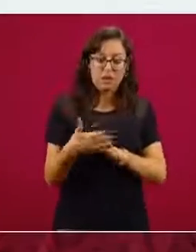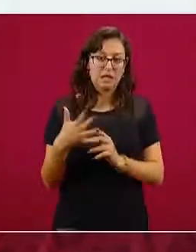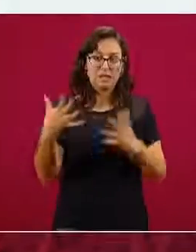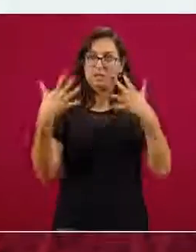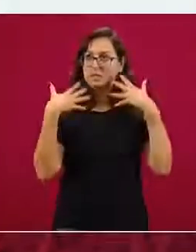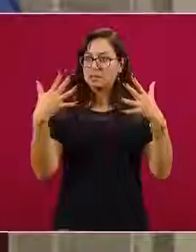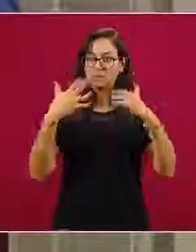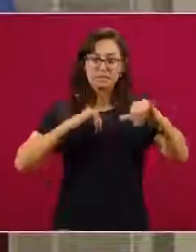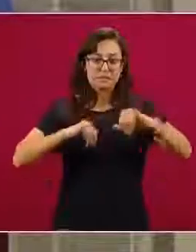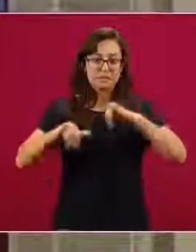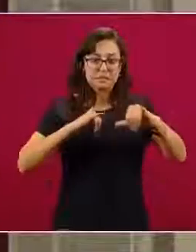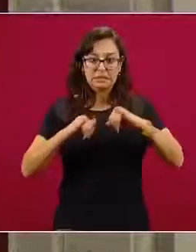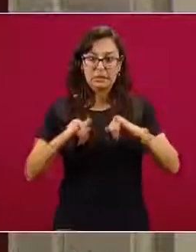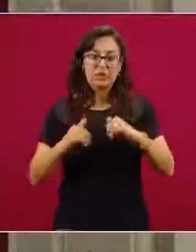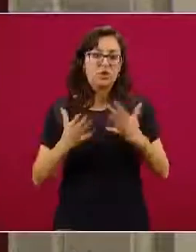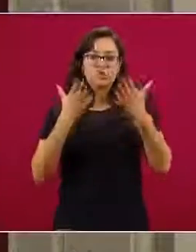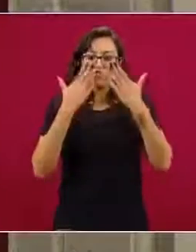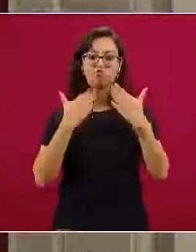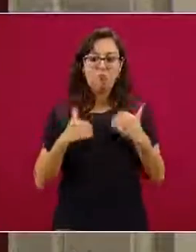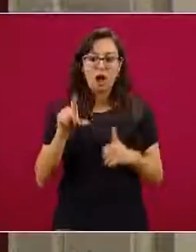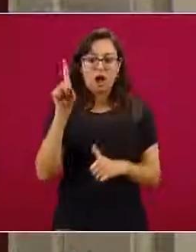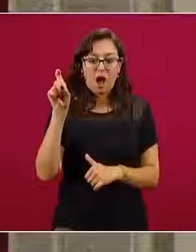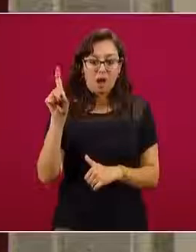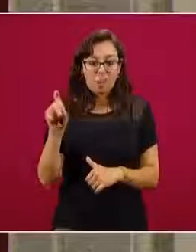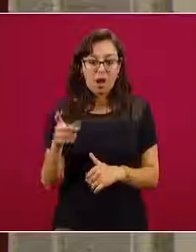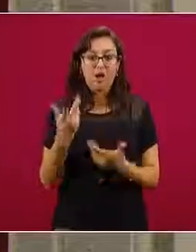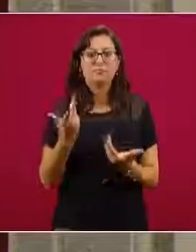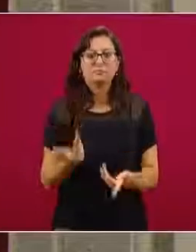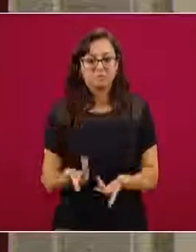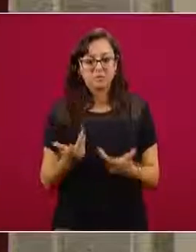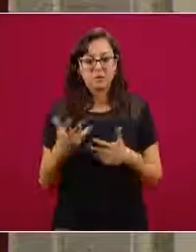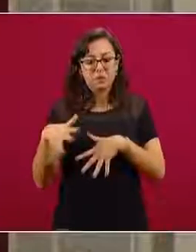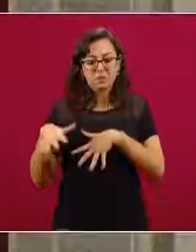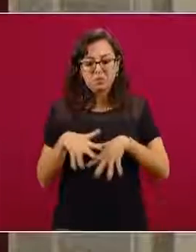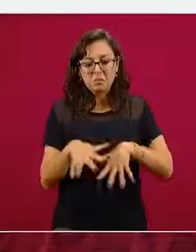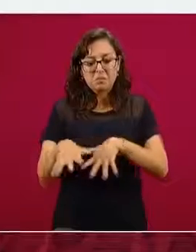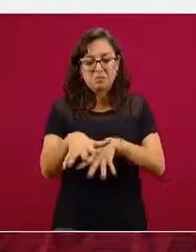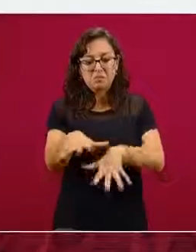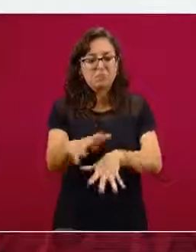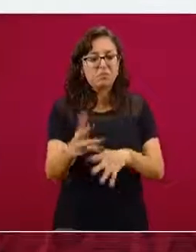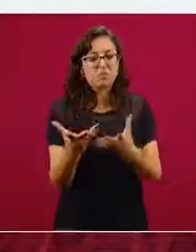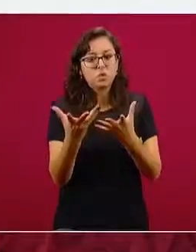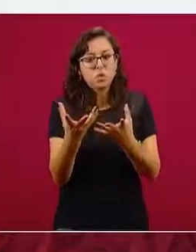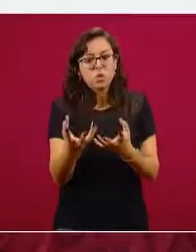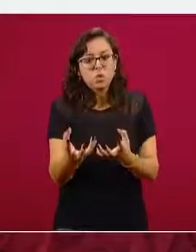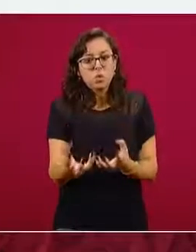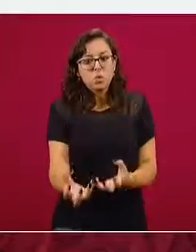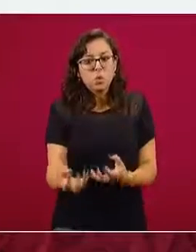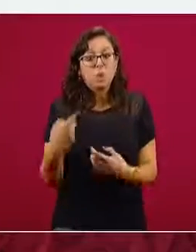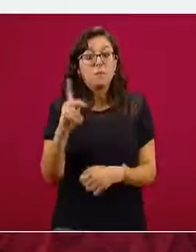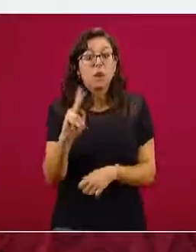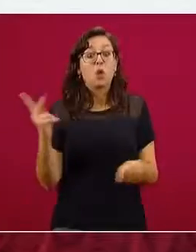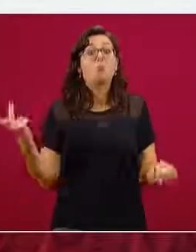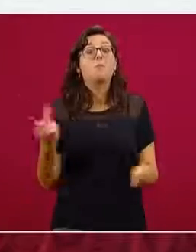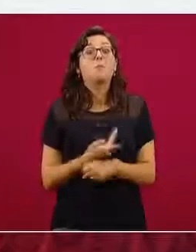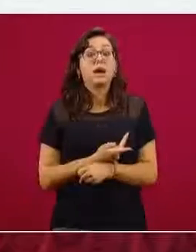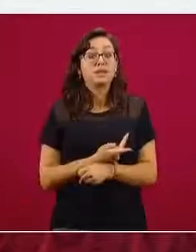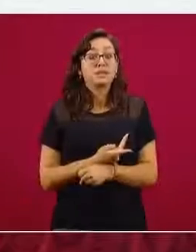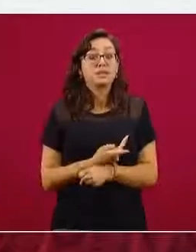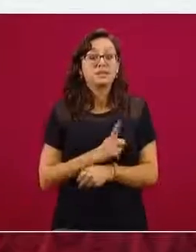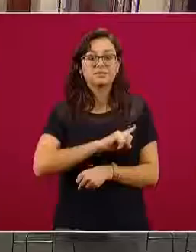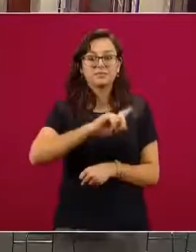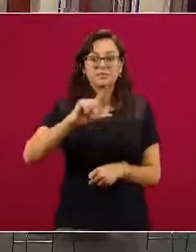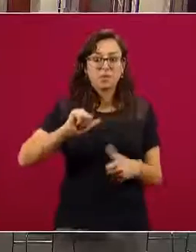clima es una zona desértica, entonces son ríos secos, pero cuando hay lluvias fuertes o cuando entra un huracán, pues estos ríos